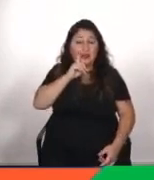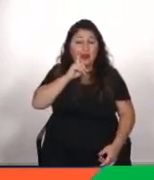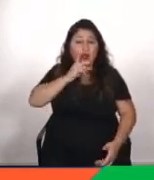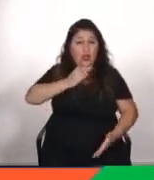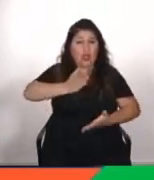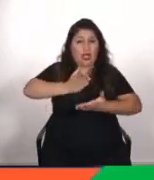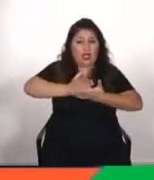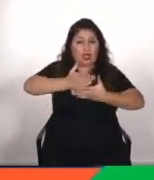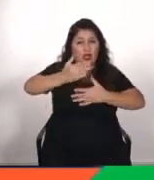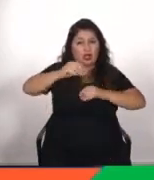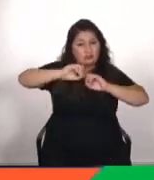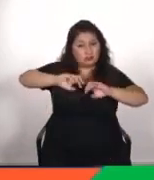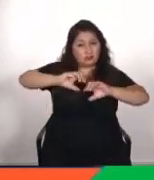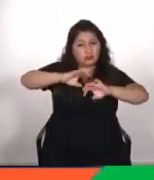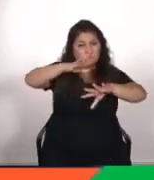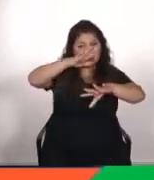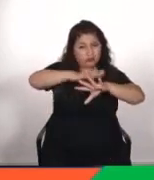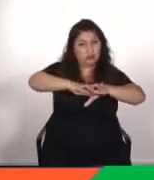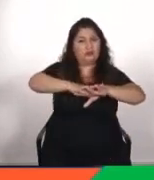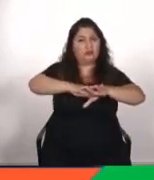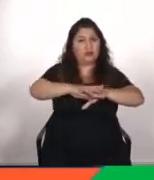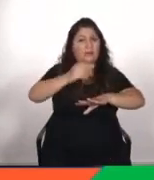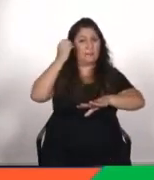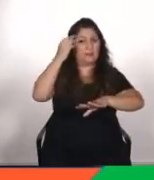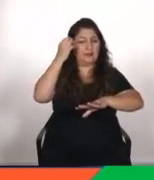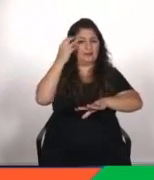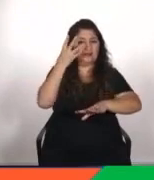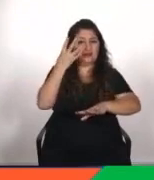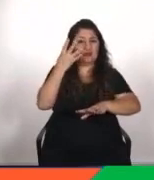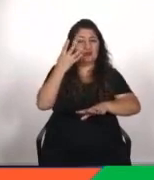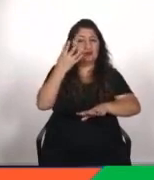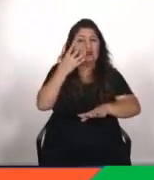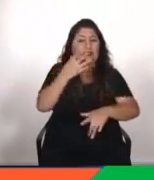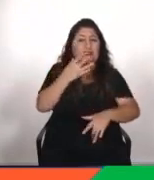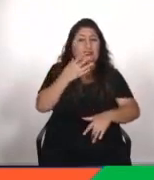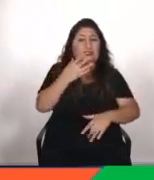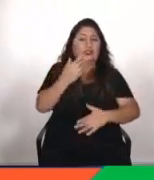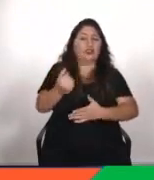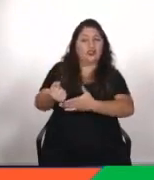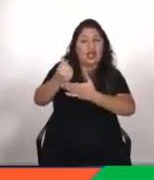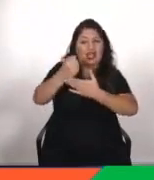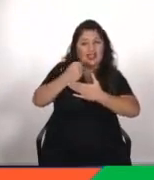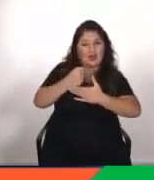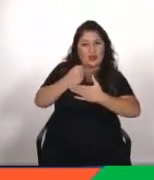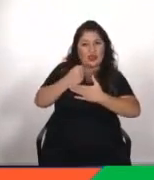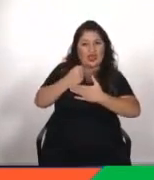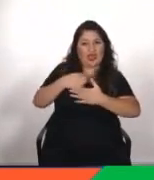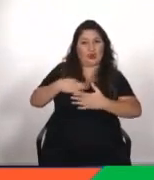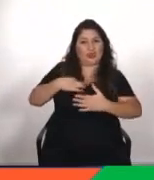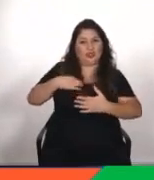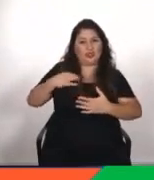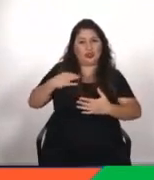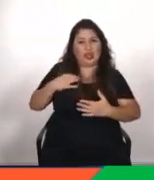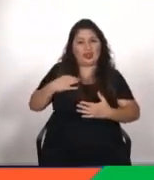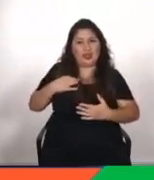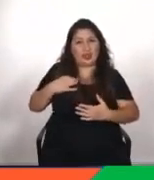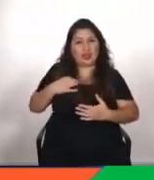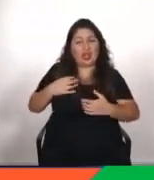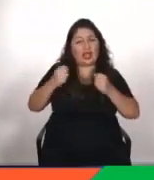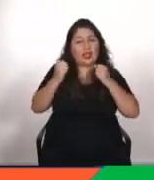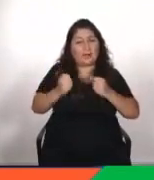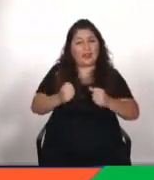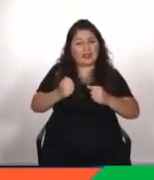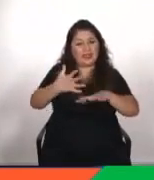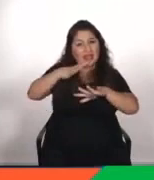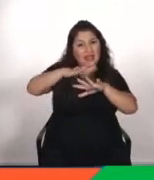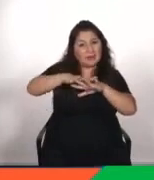del álgebra nos sirve como ciudadanos, tener la capacidad algorítmica que nos enseña el cálculo nos sirve también